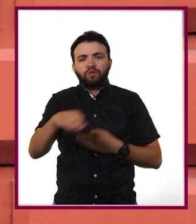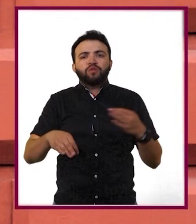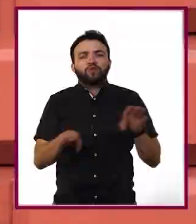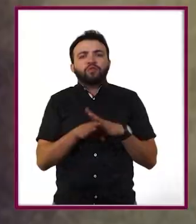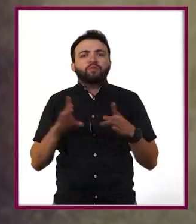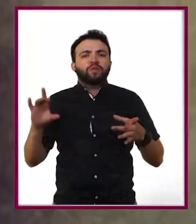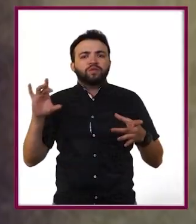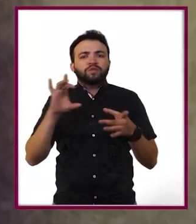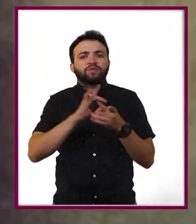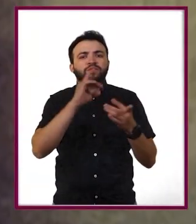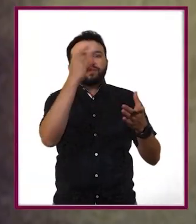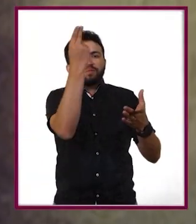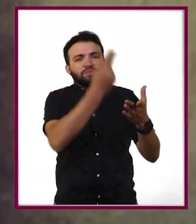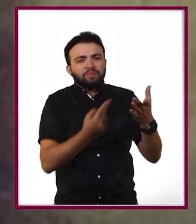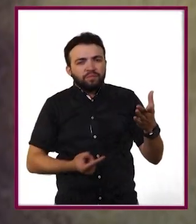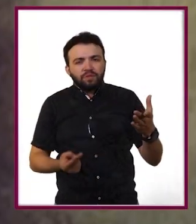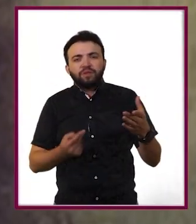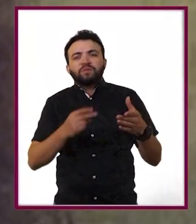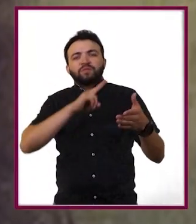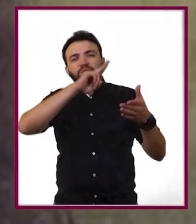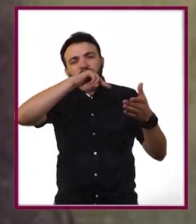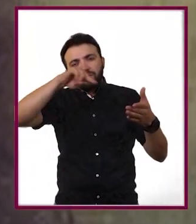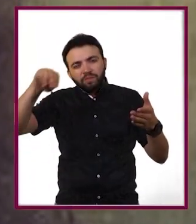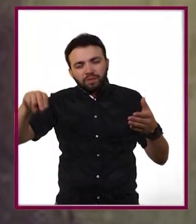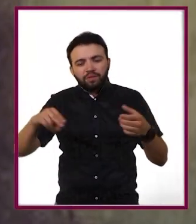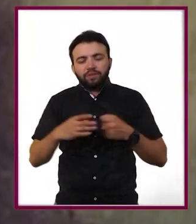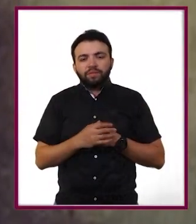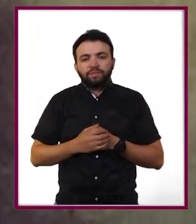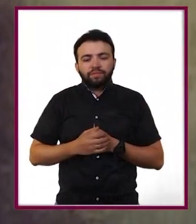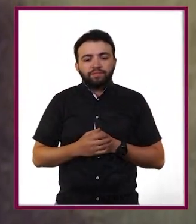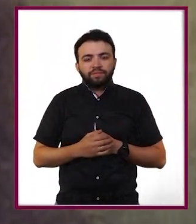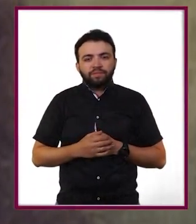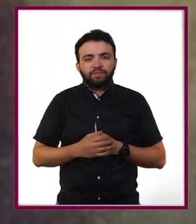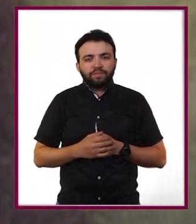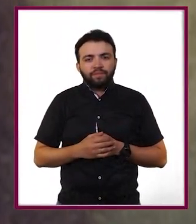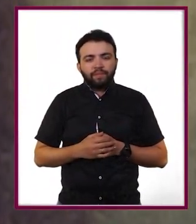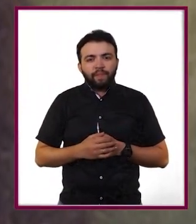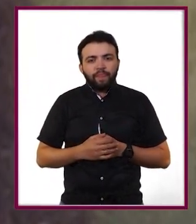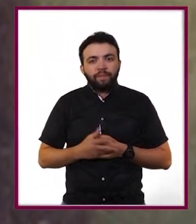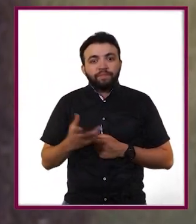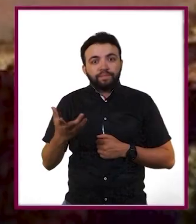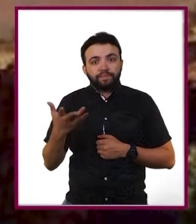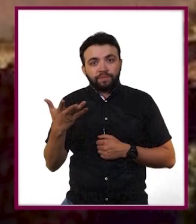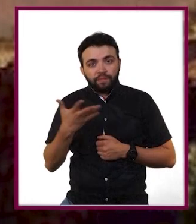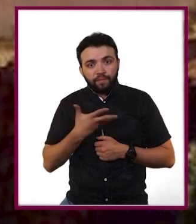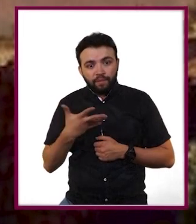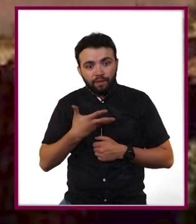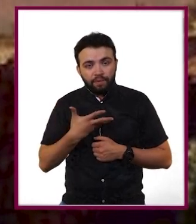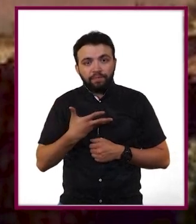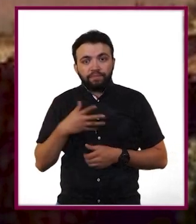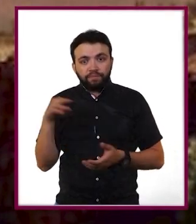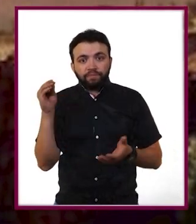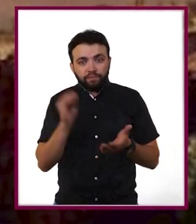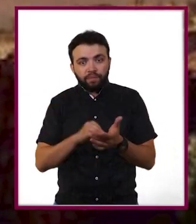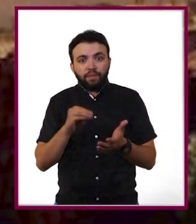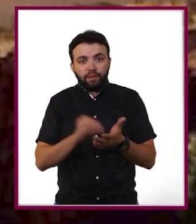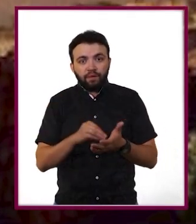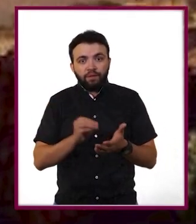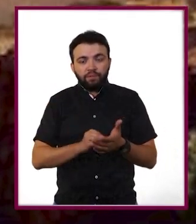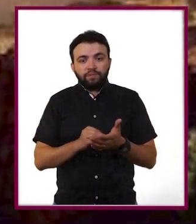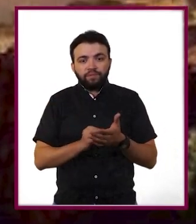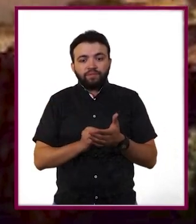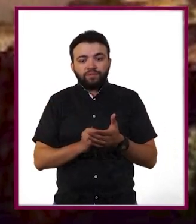lleva, pues todas las materias que van en relación con la pintura, con el dibujo, y